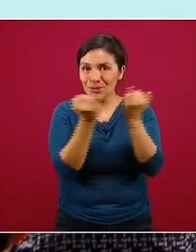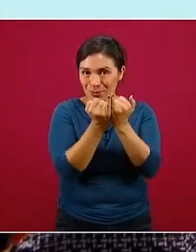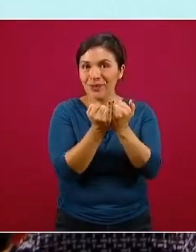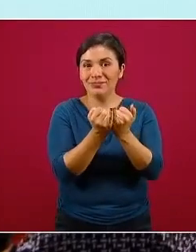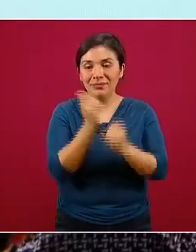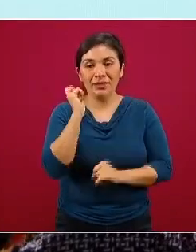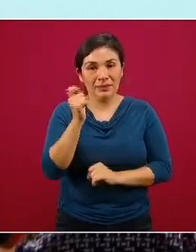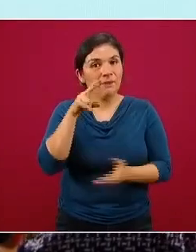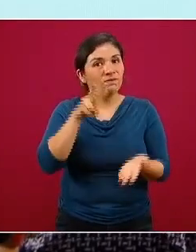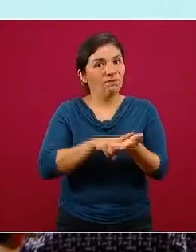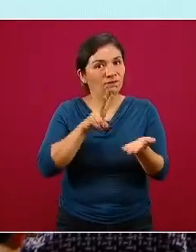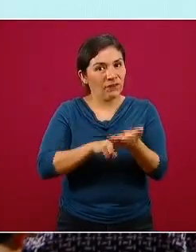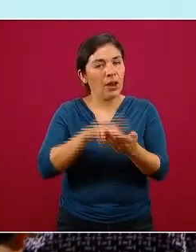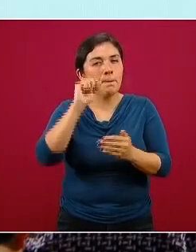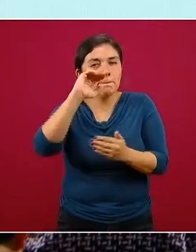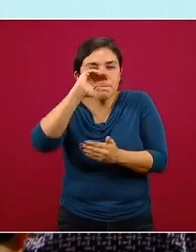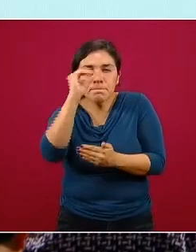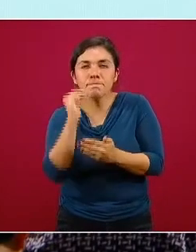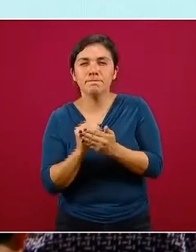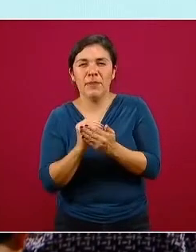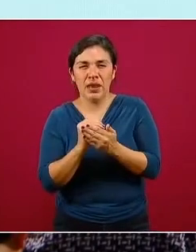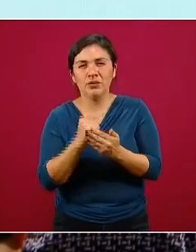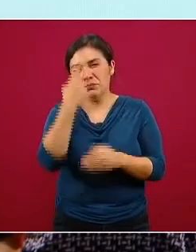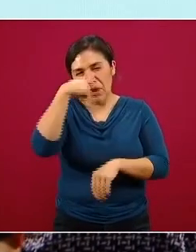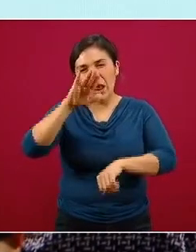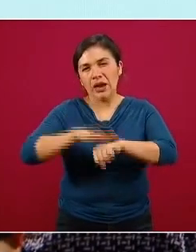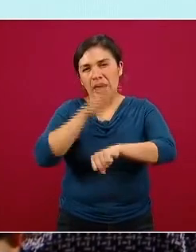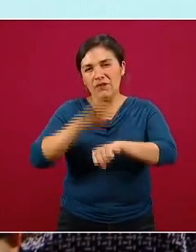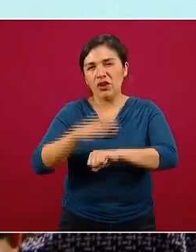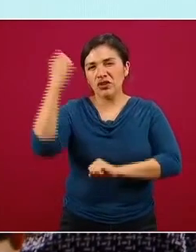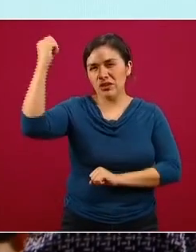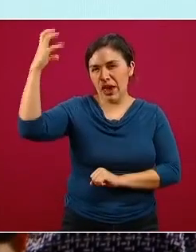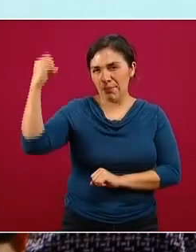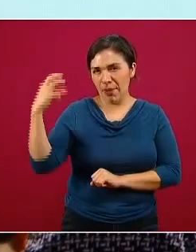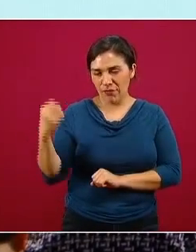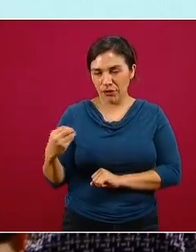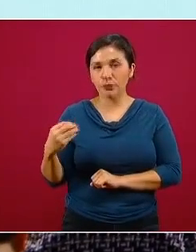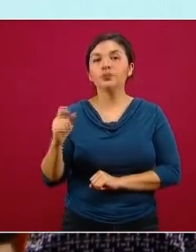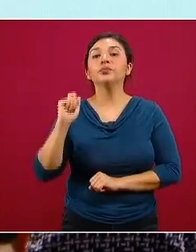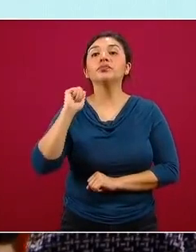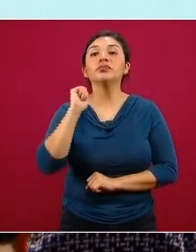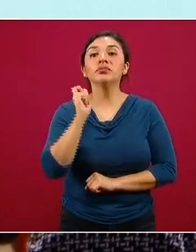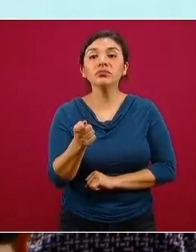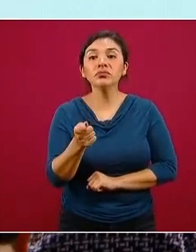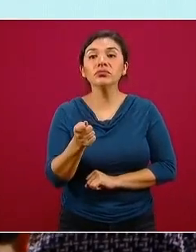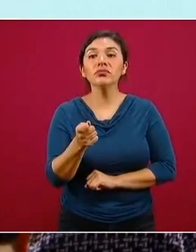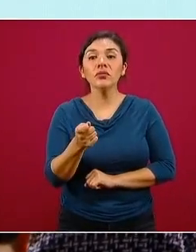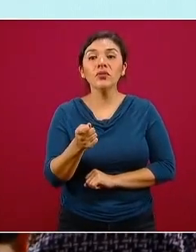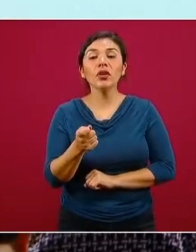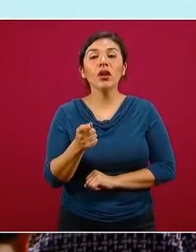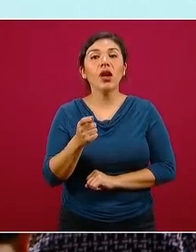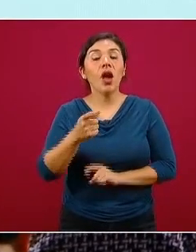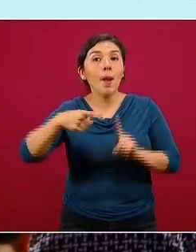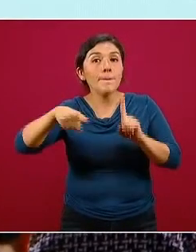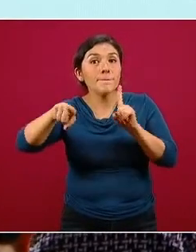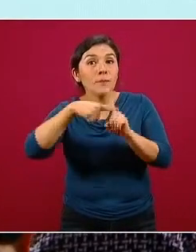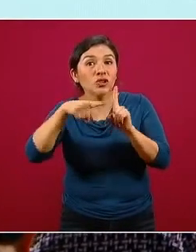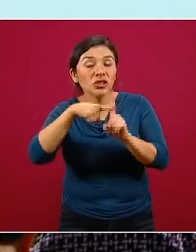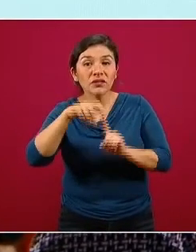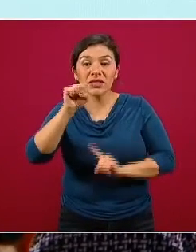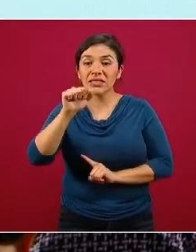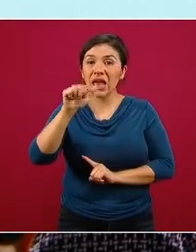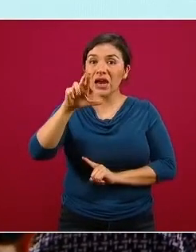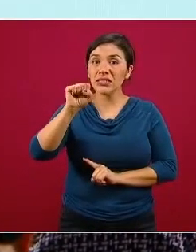sí vale un poco menos para la calificación del semáforo, es la positividad al